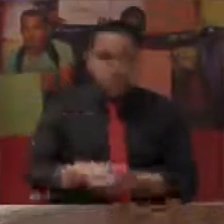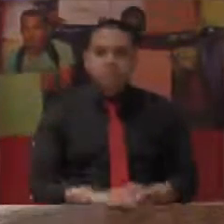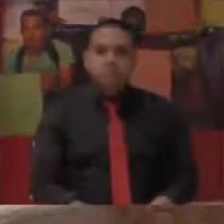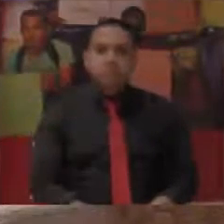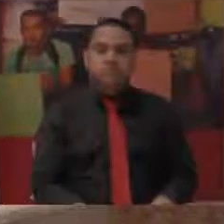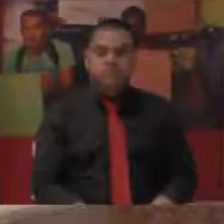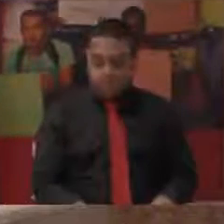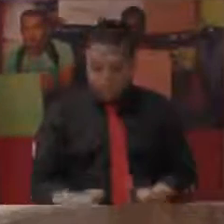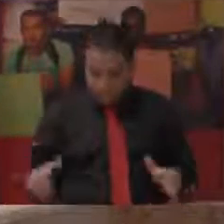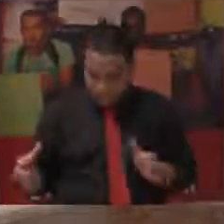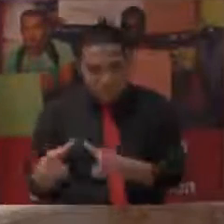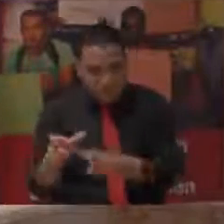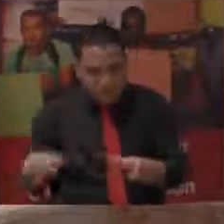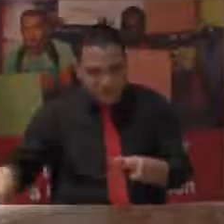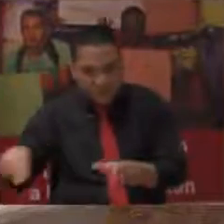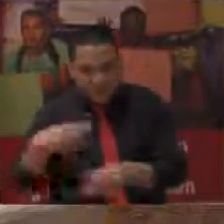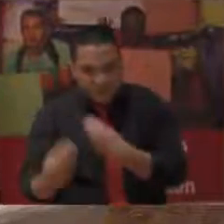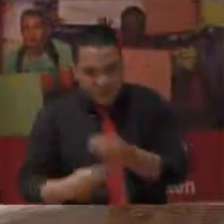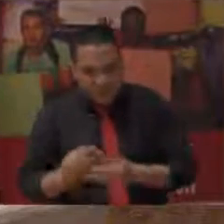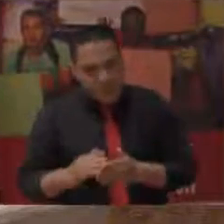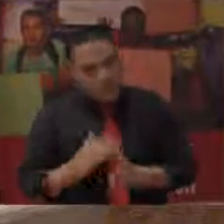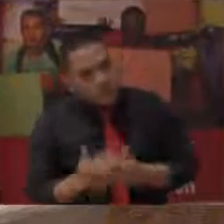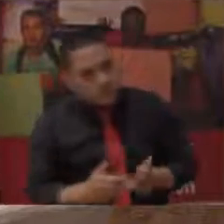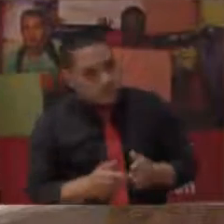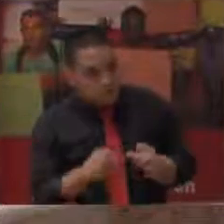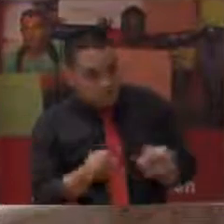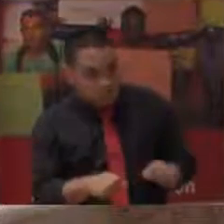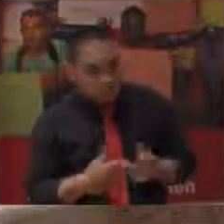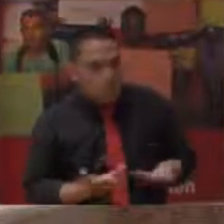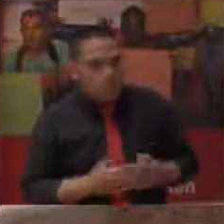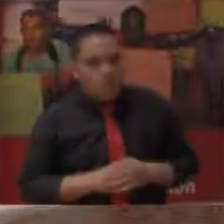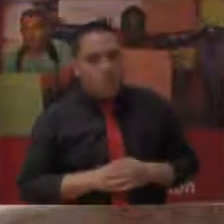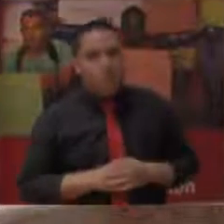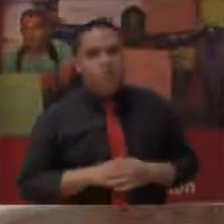Entonces, las personas, los participantes del proceso de reintegración que